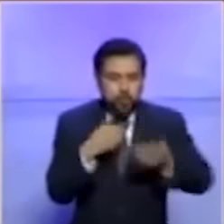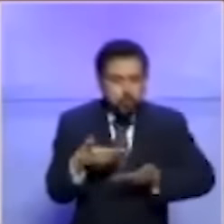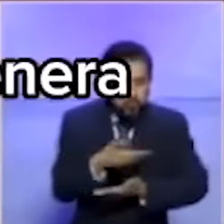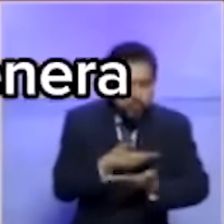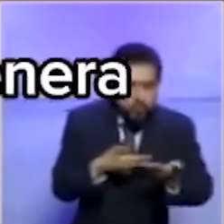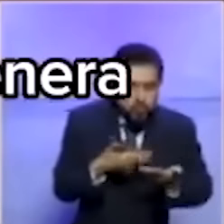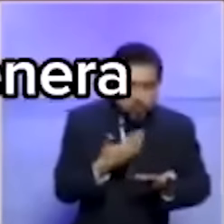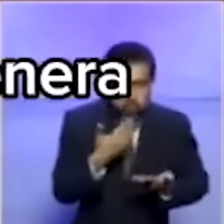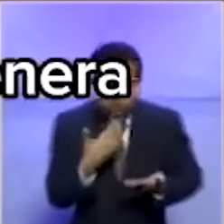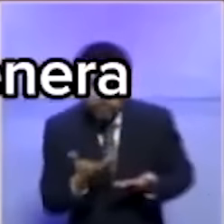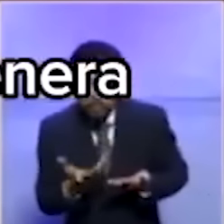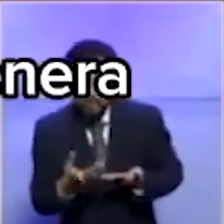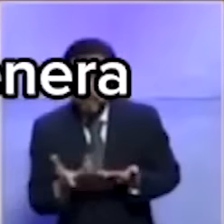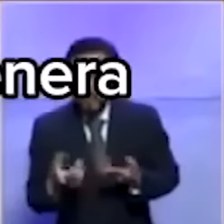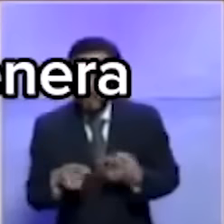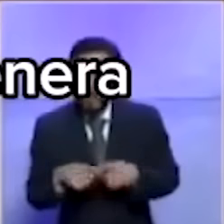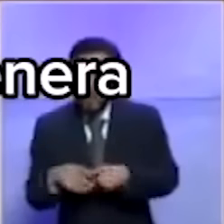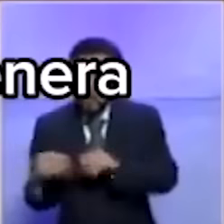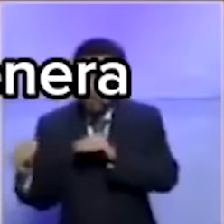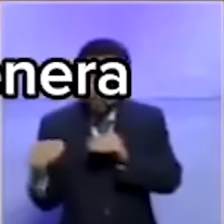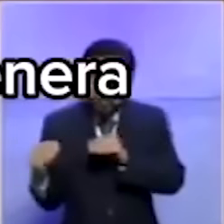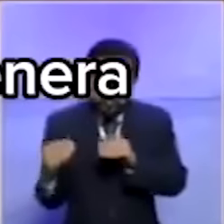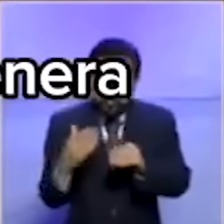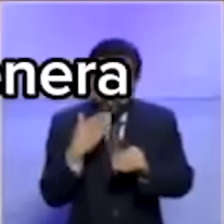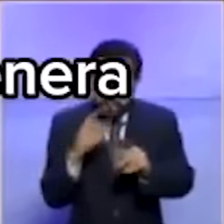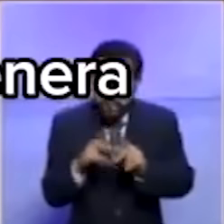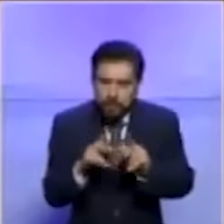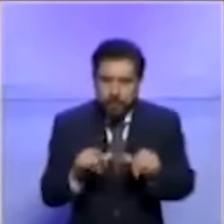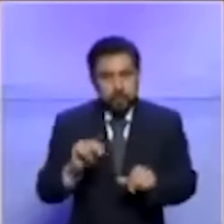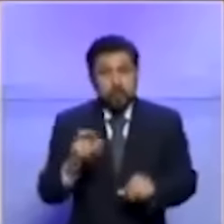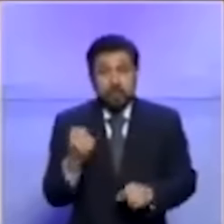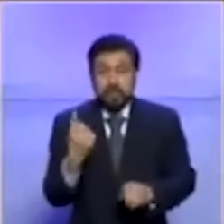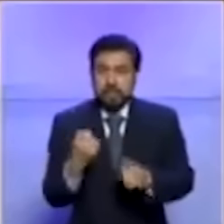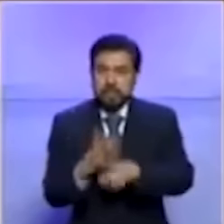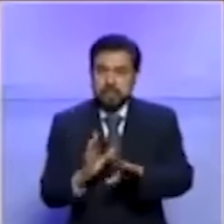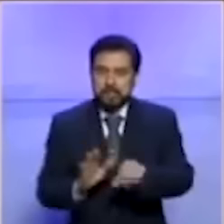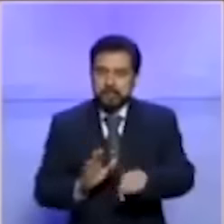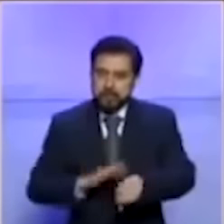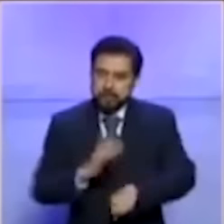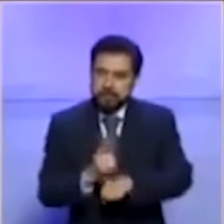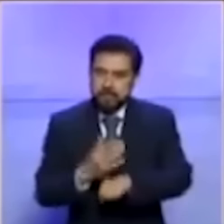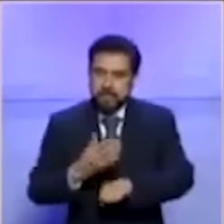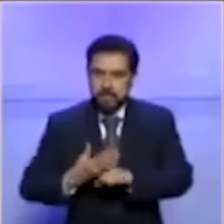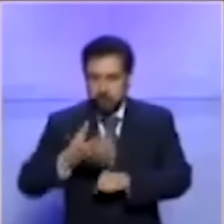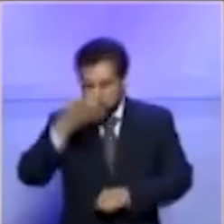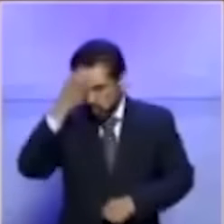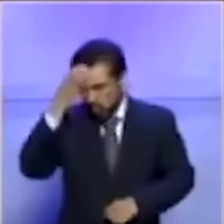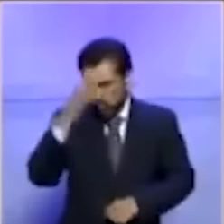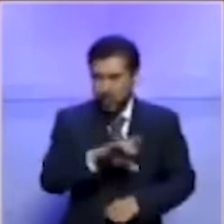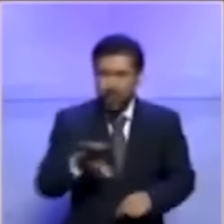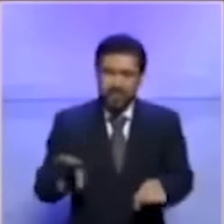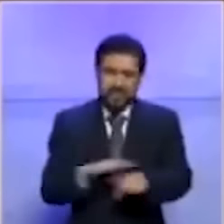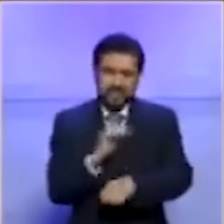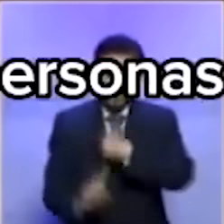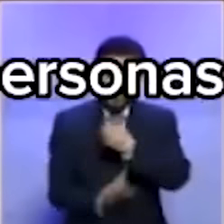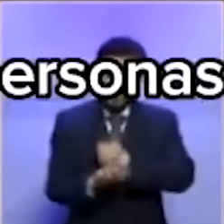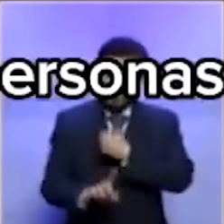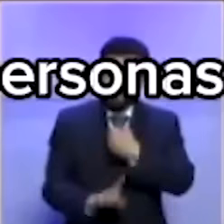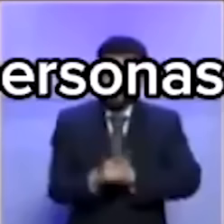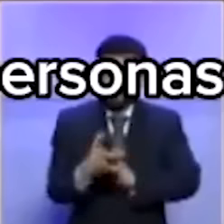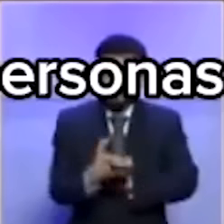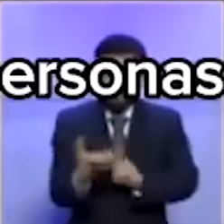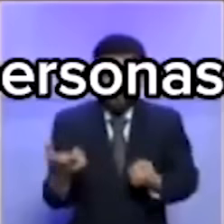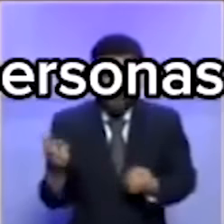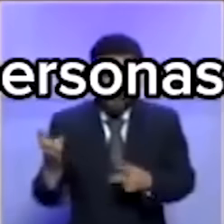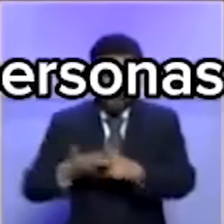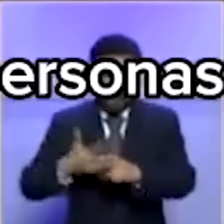imposición la conmoción y el miedo que la violencia genera Además del cruel daño que provoca frustran la La